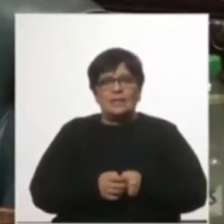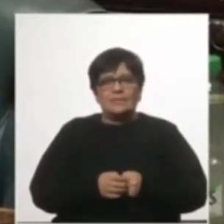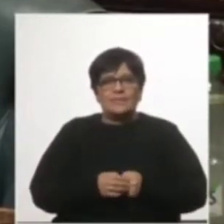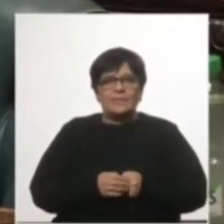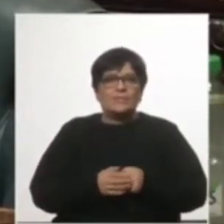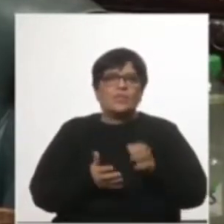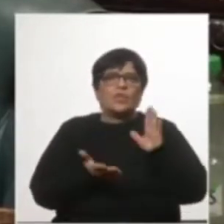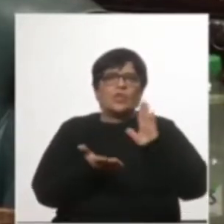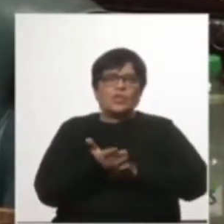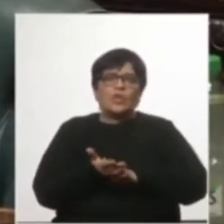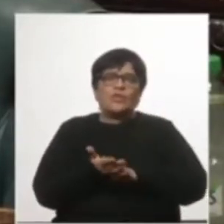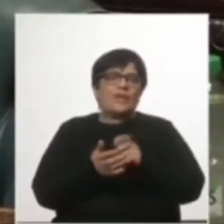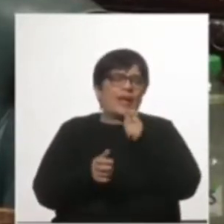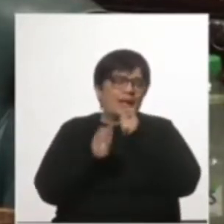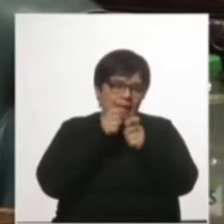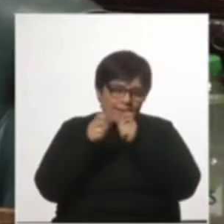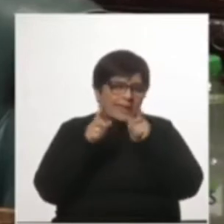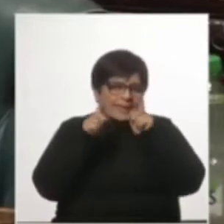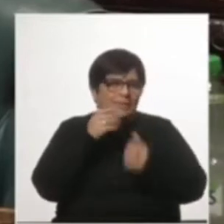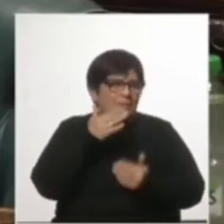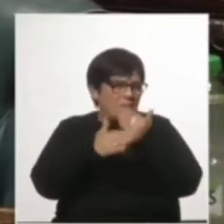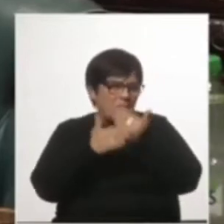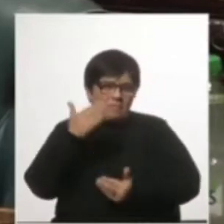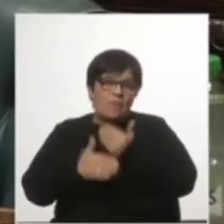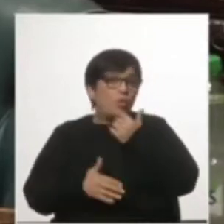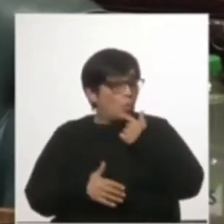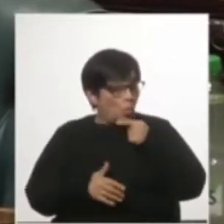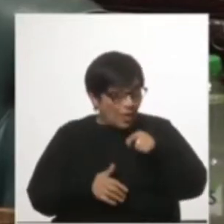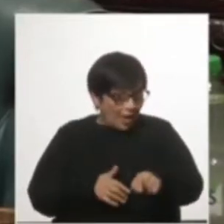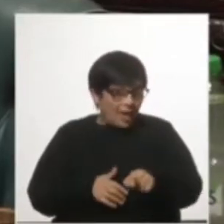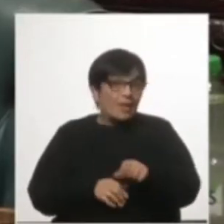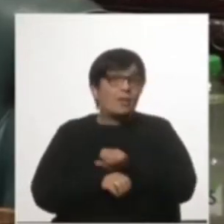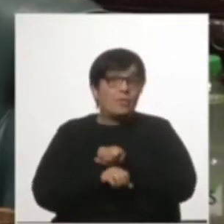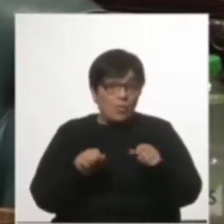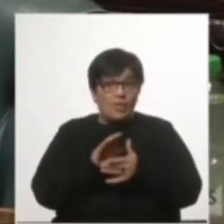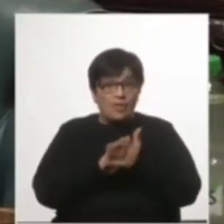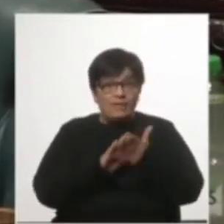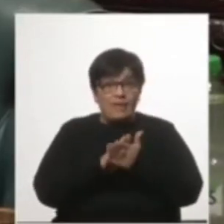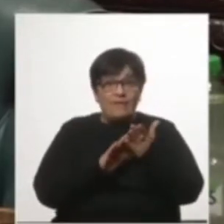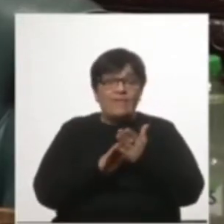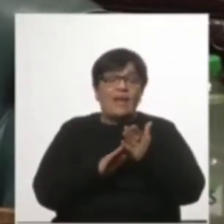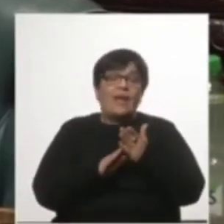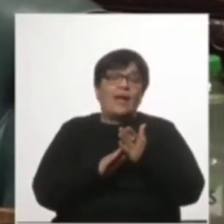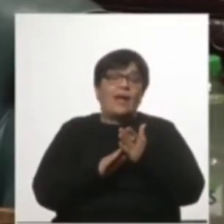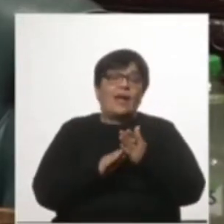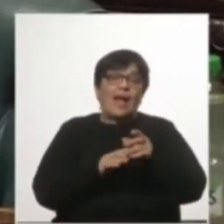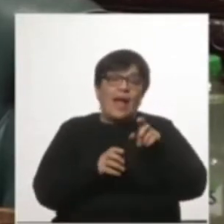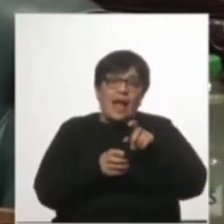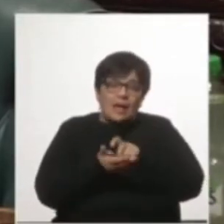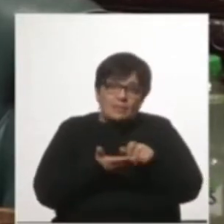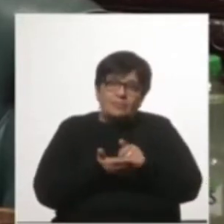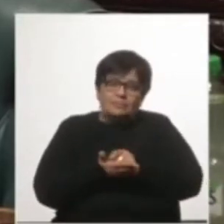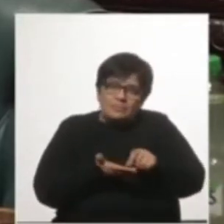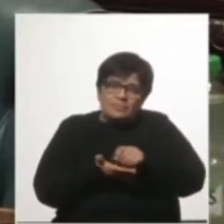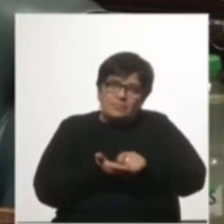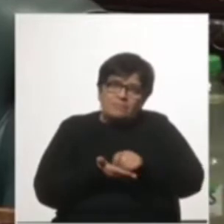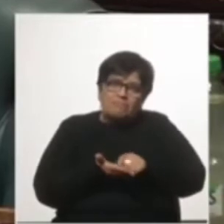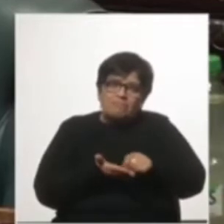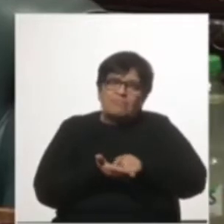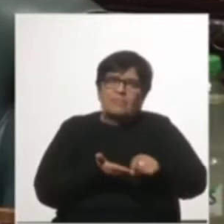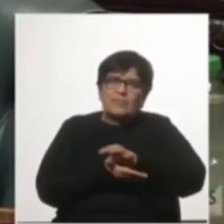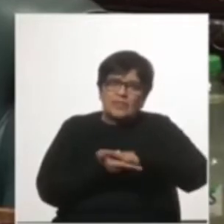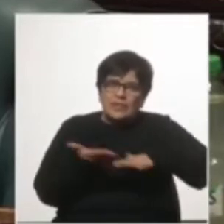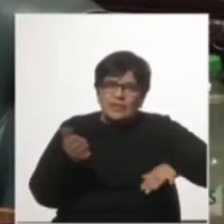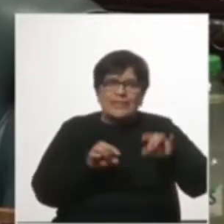a nivel de medios y a nivel de redes. Y si hay dudas sobre eso, se puede ir a las versiones taquigráficas para